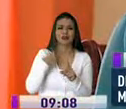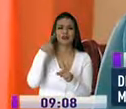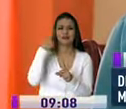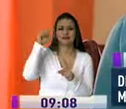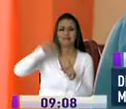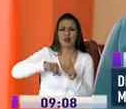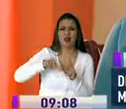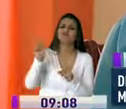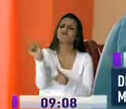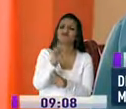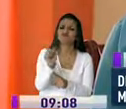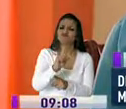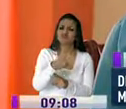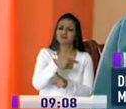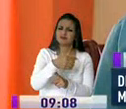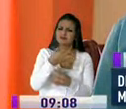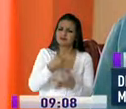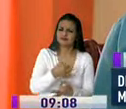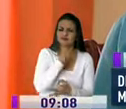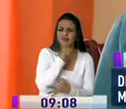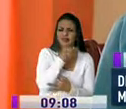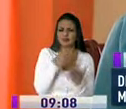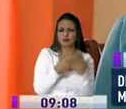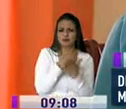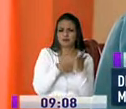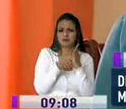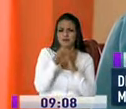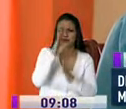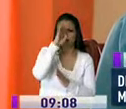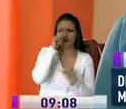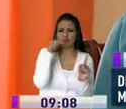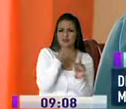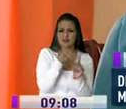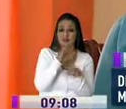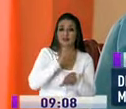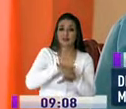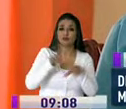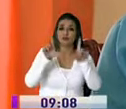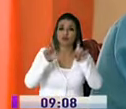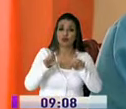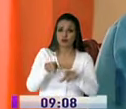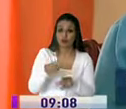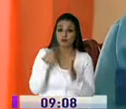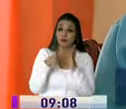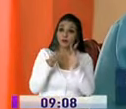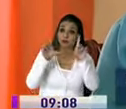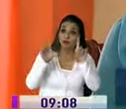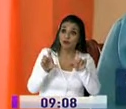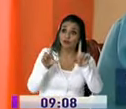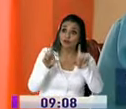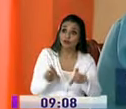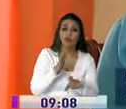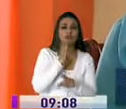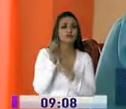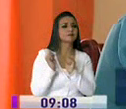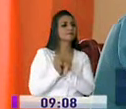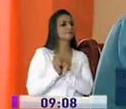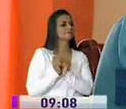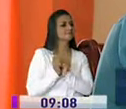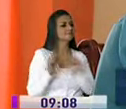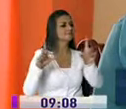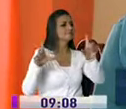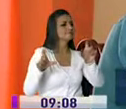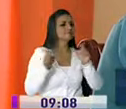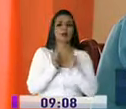siendo injustos con el nuevo ministro del Interior. Y es una injusticia fotográfica. Es decir, lo que se ha cuestionado es que el ministro del Interior, el